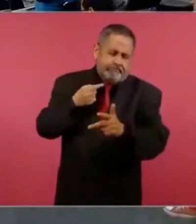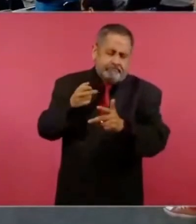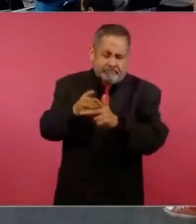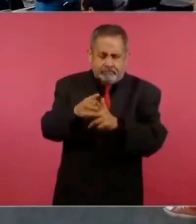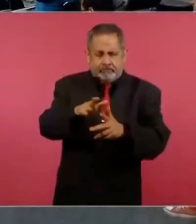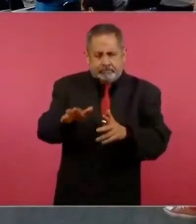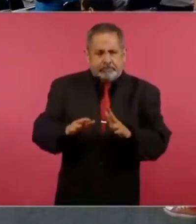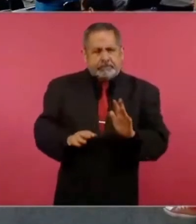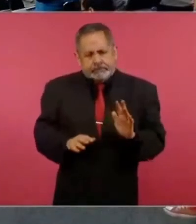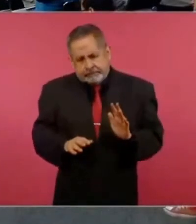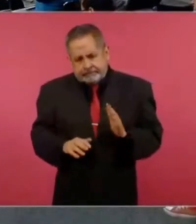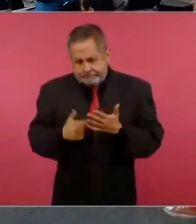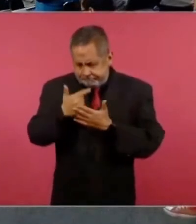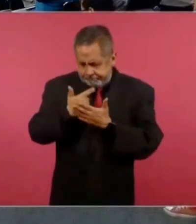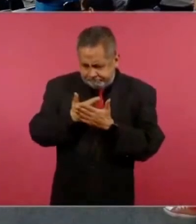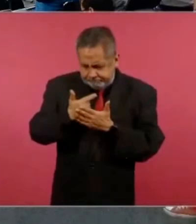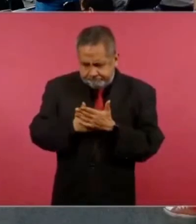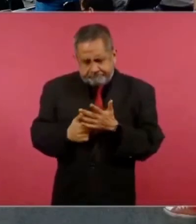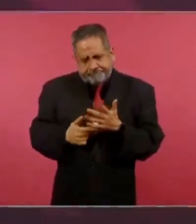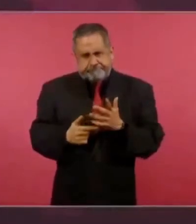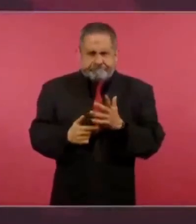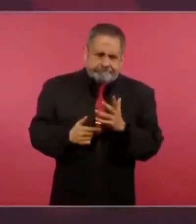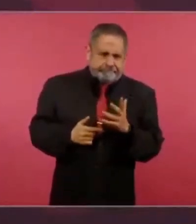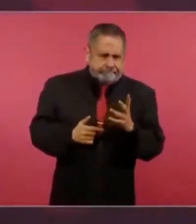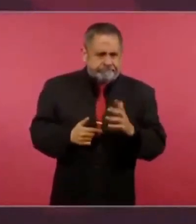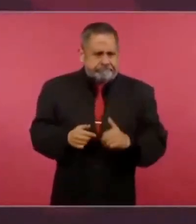las cuentas que nos hacen